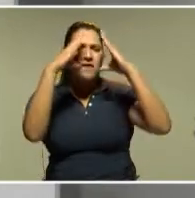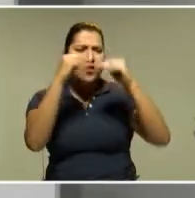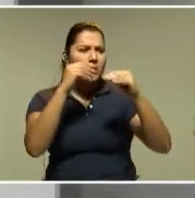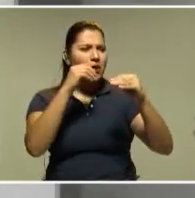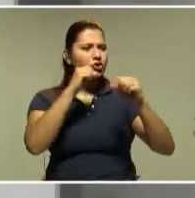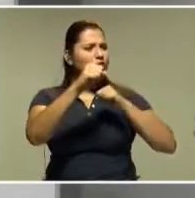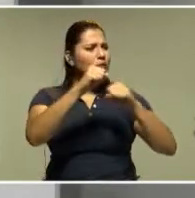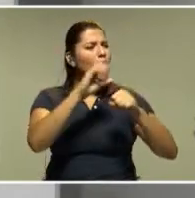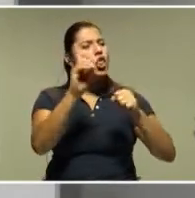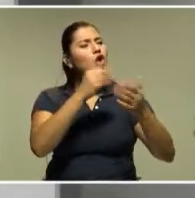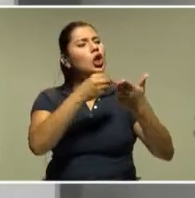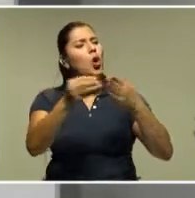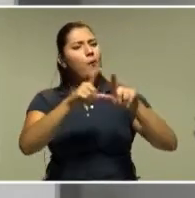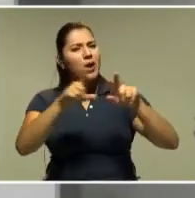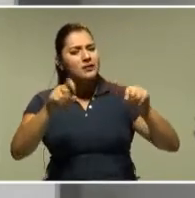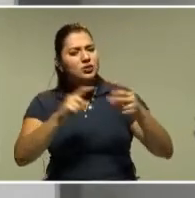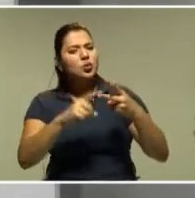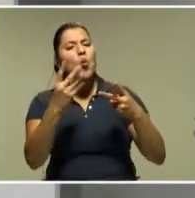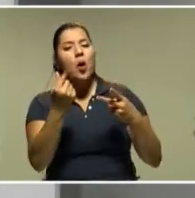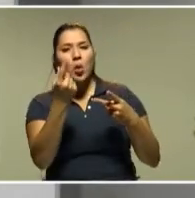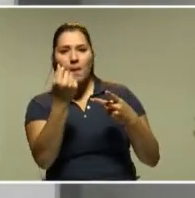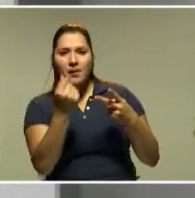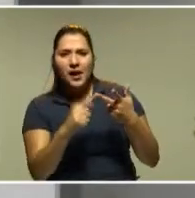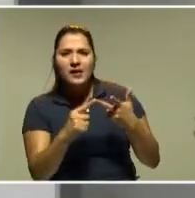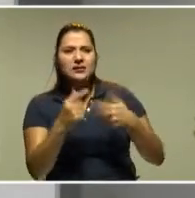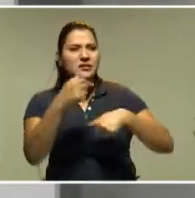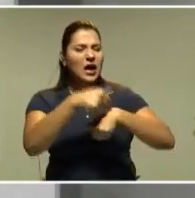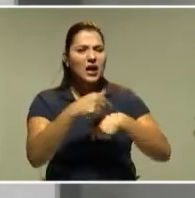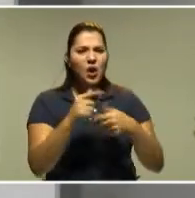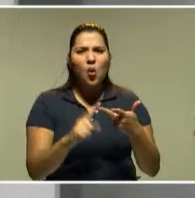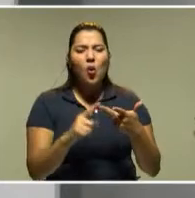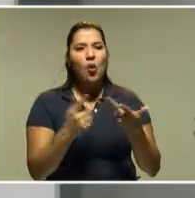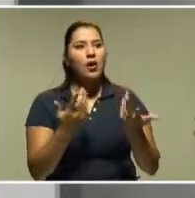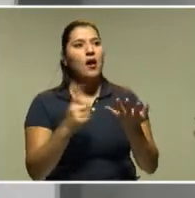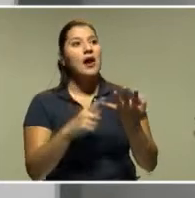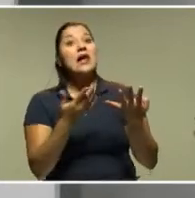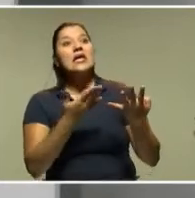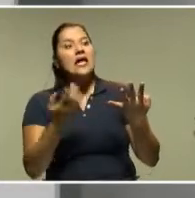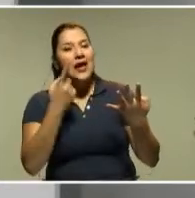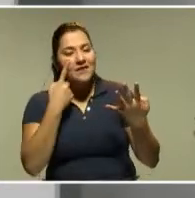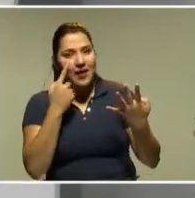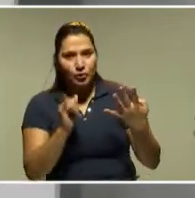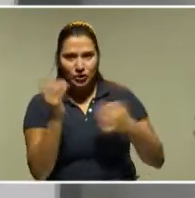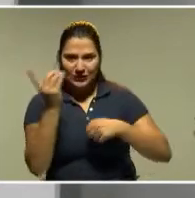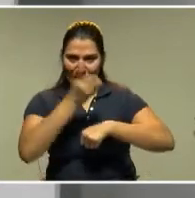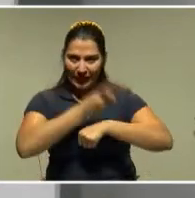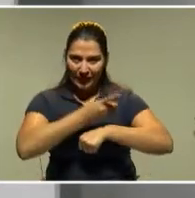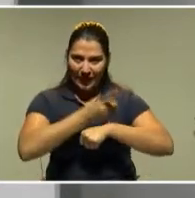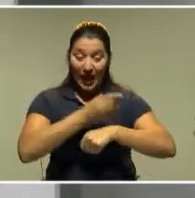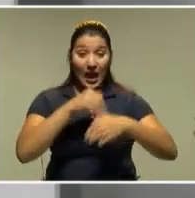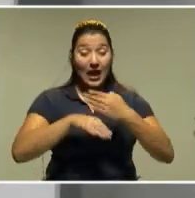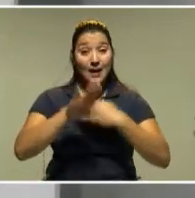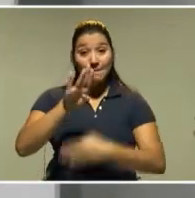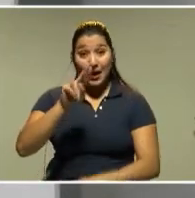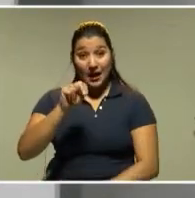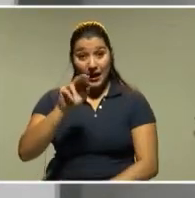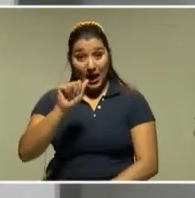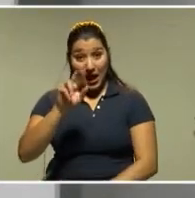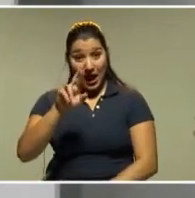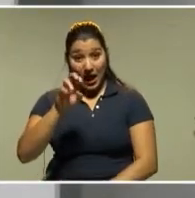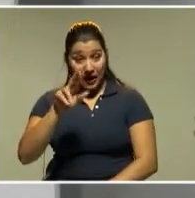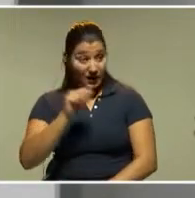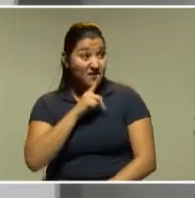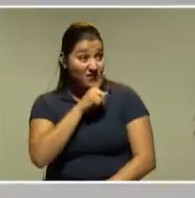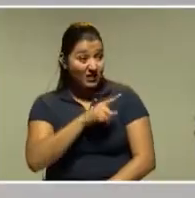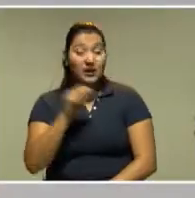comprar las entradas? Claro. ¿Cuál es el precio? ¿A partir de qué hora? ¿Qué vamos a encontrar en el BN Arena, si no me equivoco? ¿Va a ser? Sí, en la